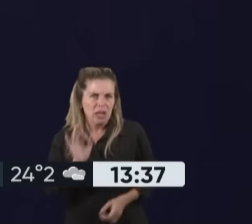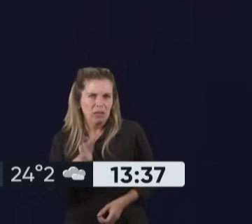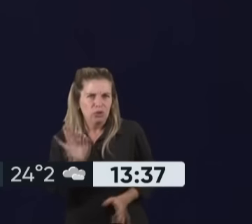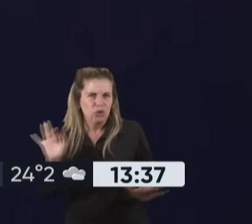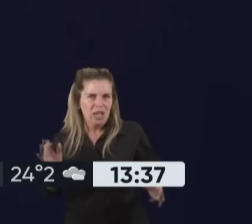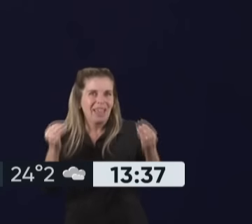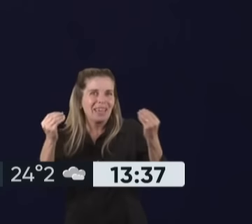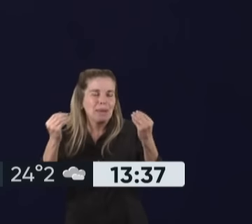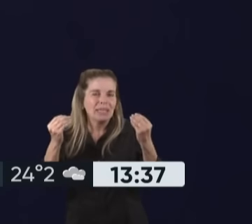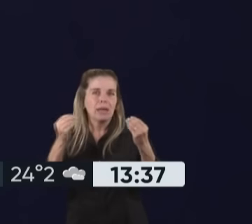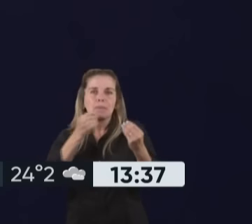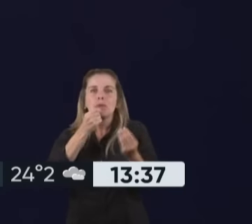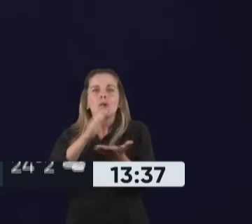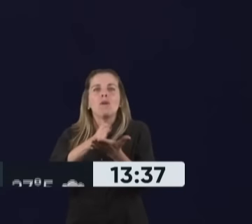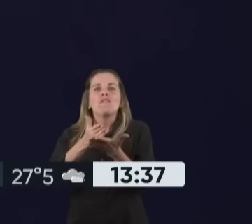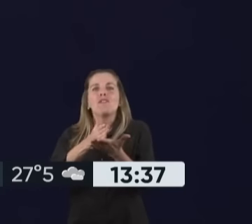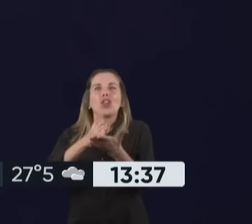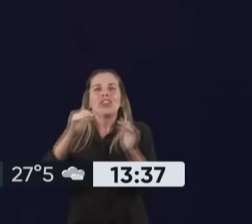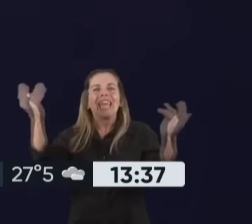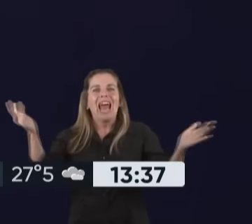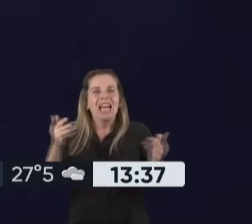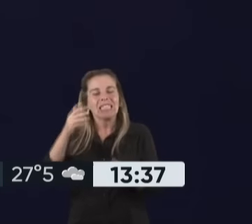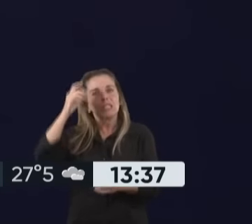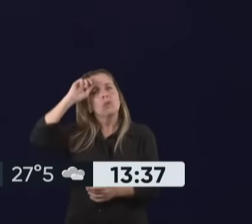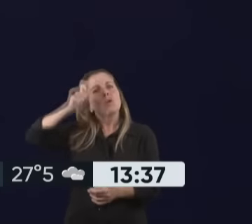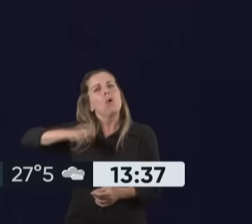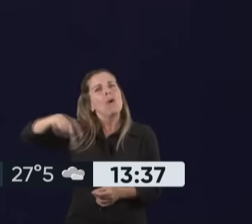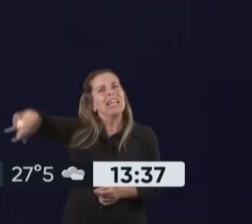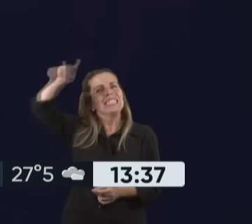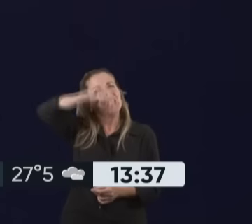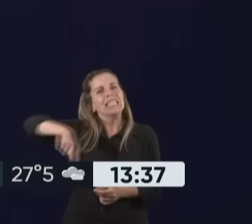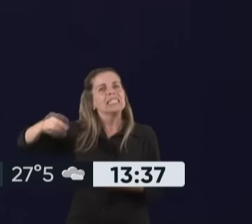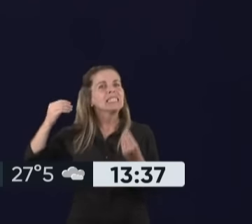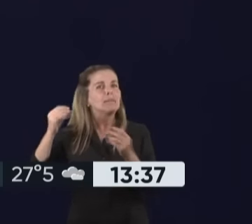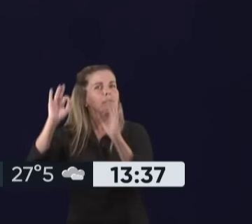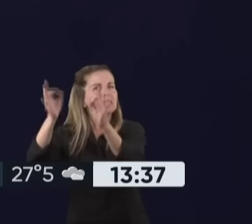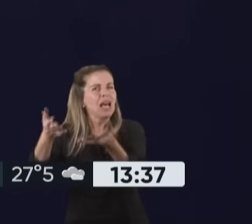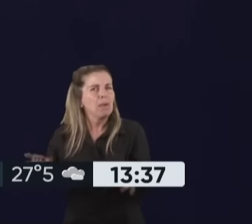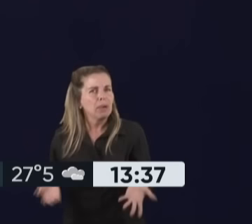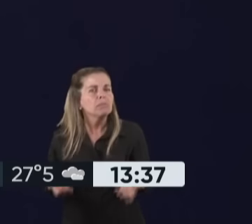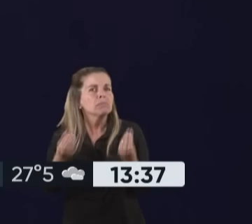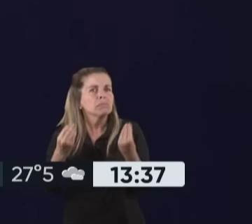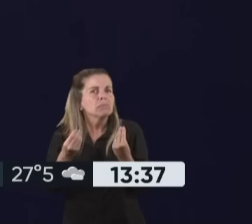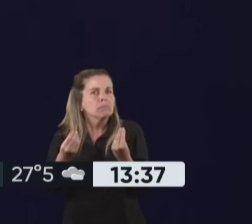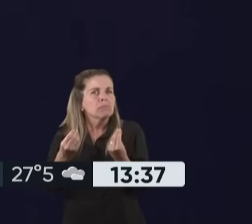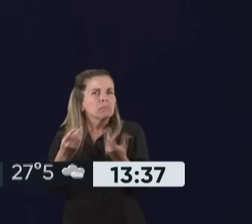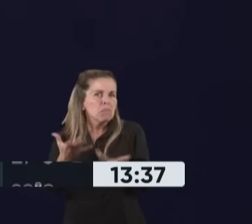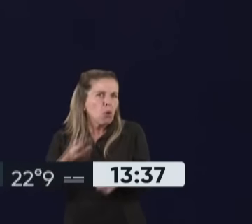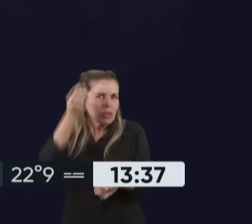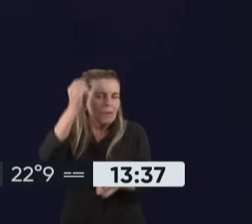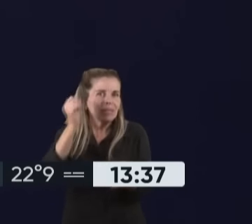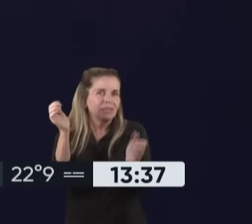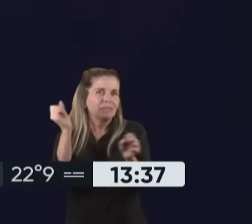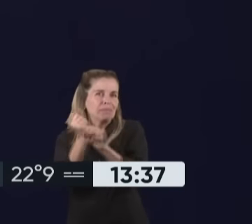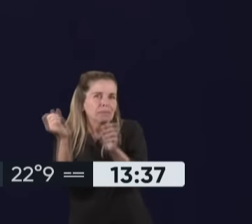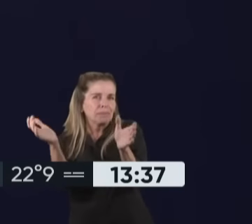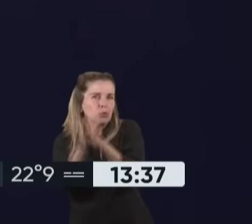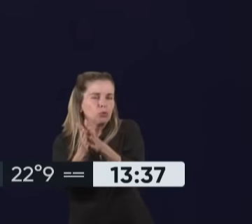de frontera que trabajan y que secuestran junto con las fuerzas de seguridad,